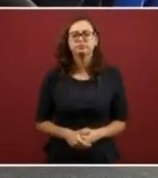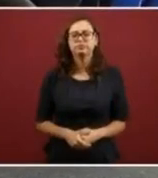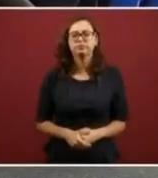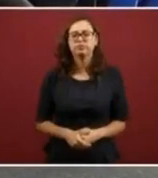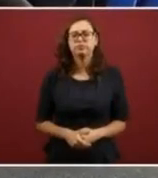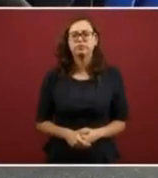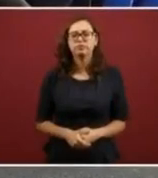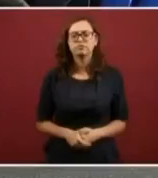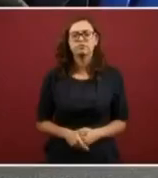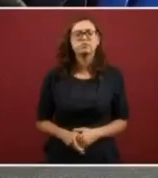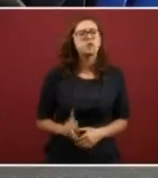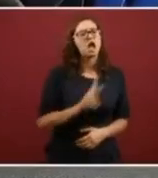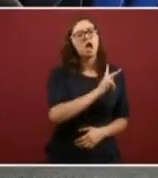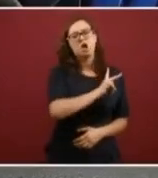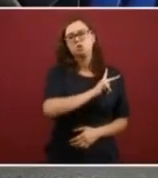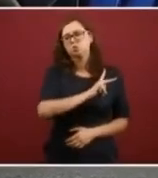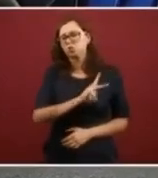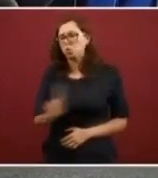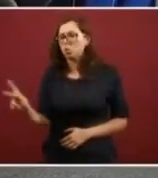Sí,